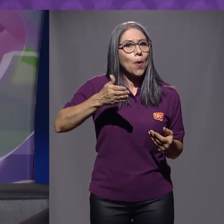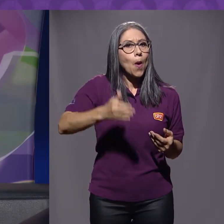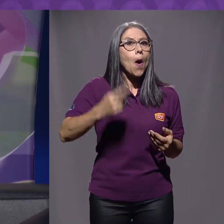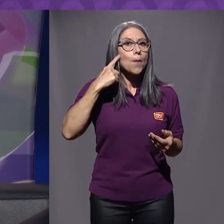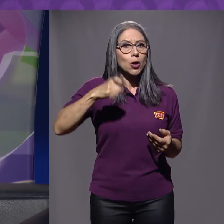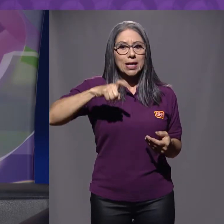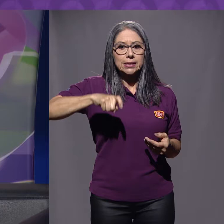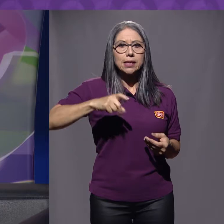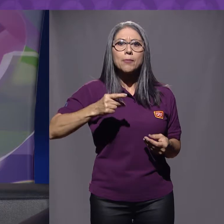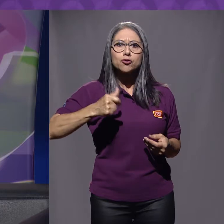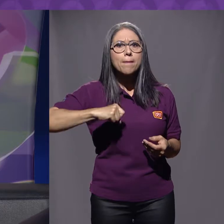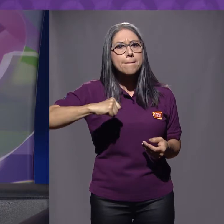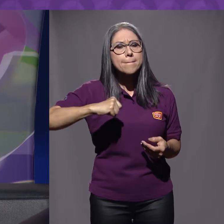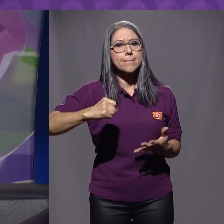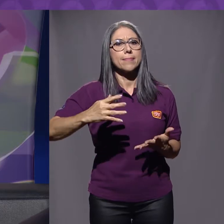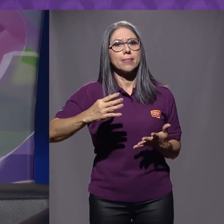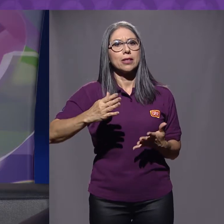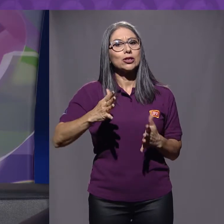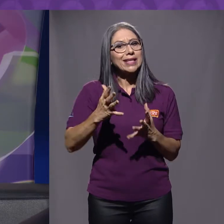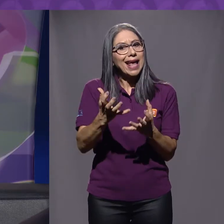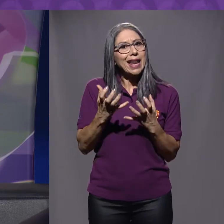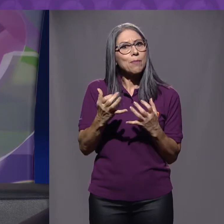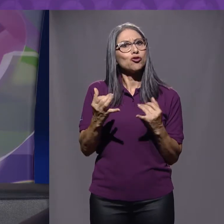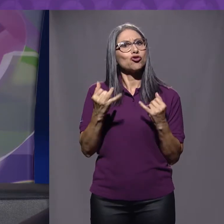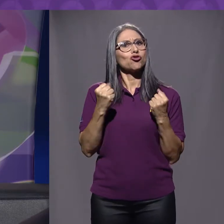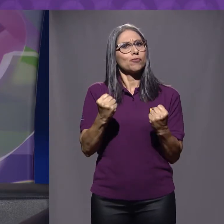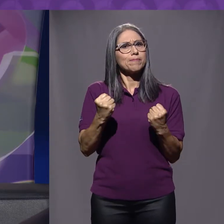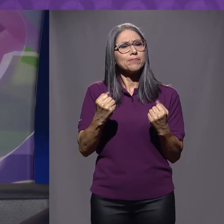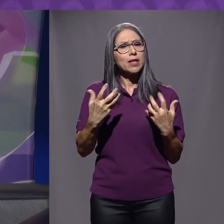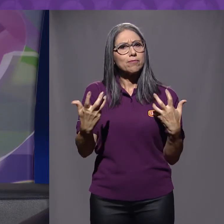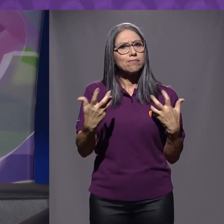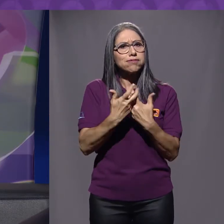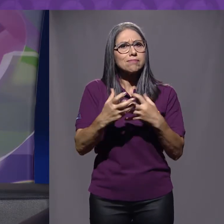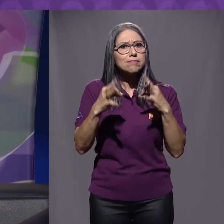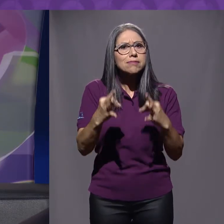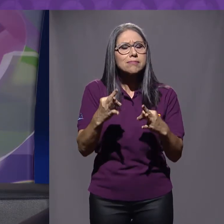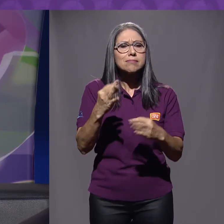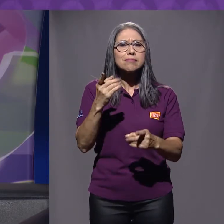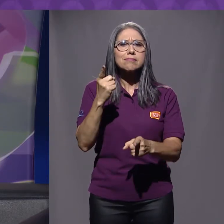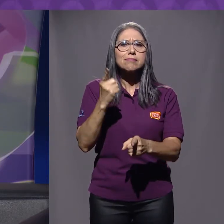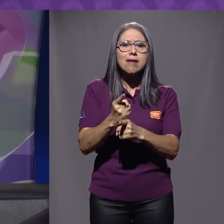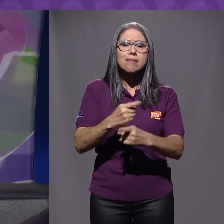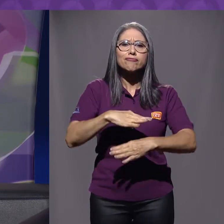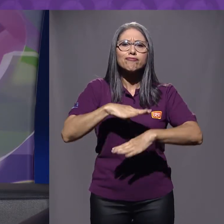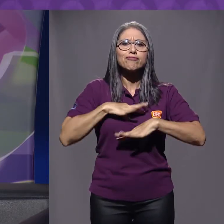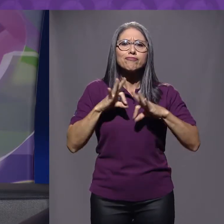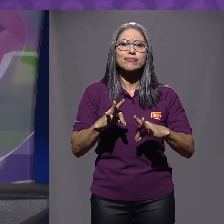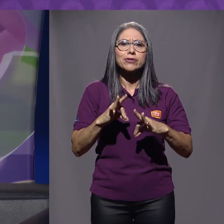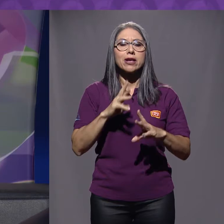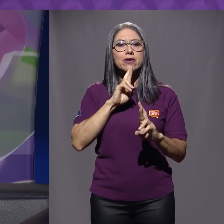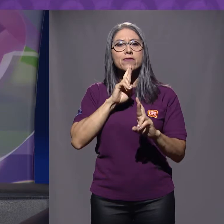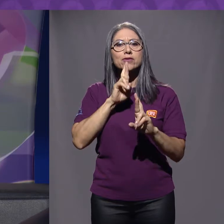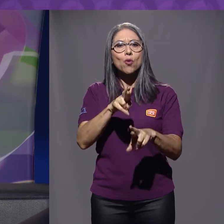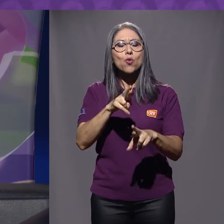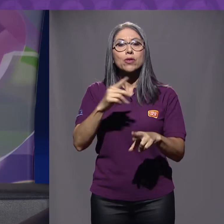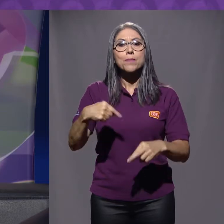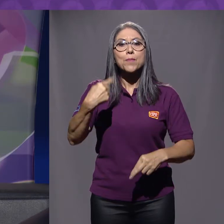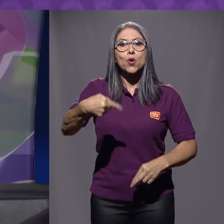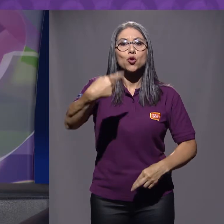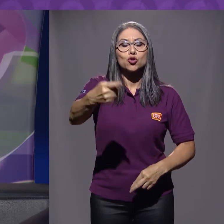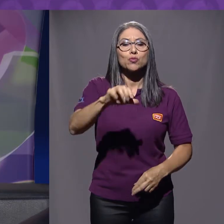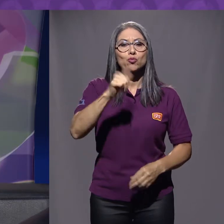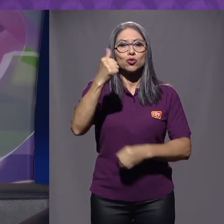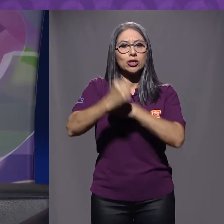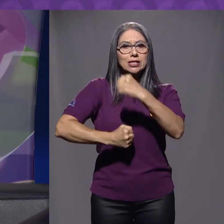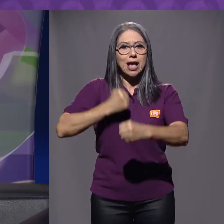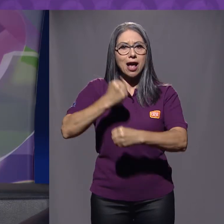más bien. Entonces, queremos que esta política salga robusta, que en realidad dé respuesta a los